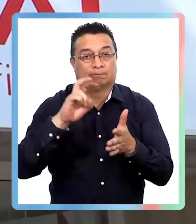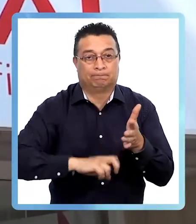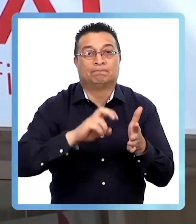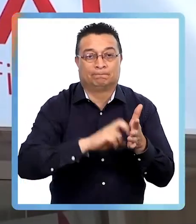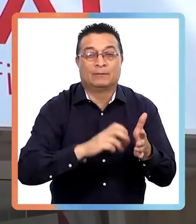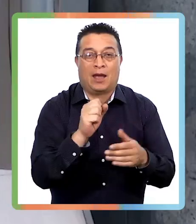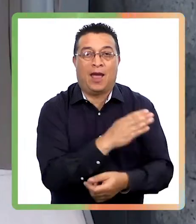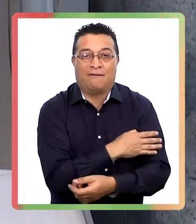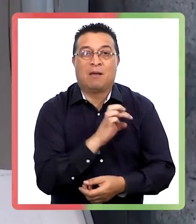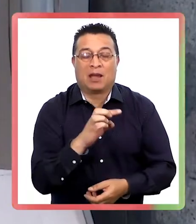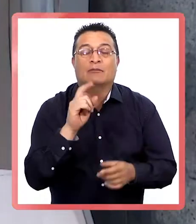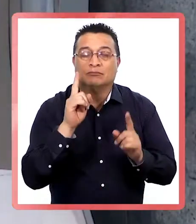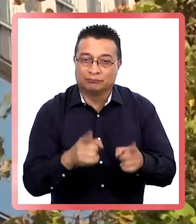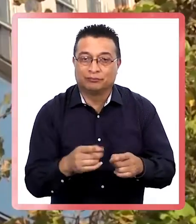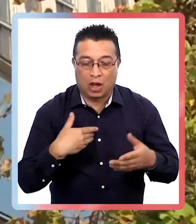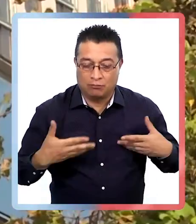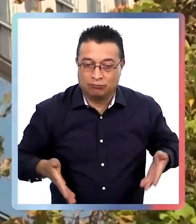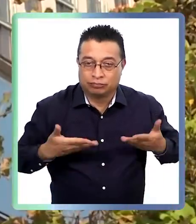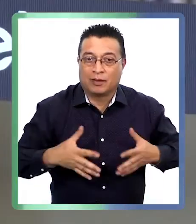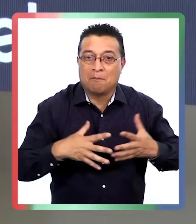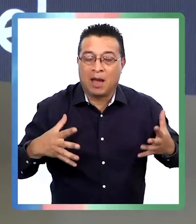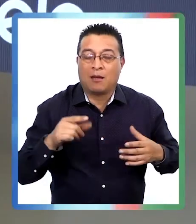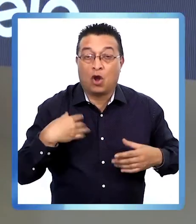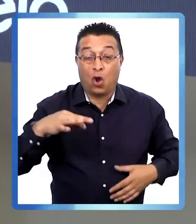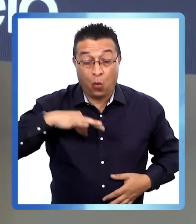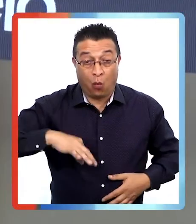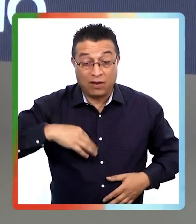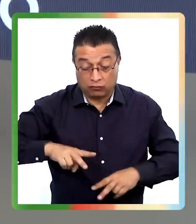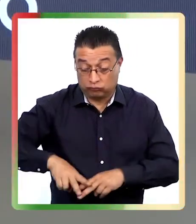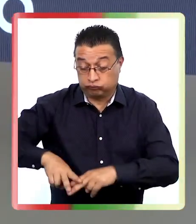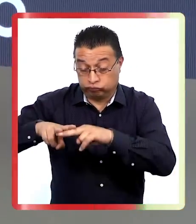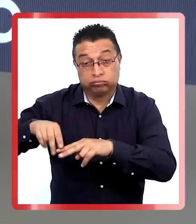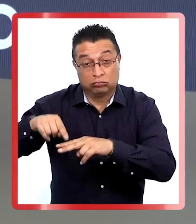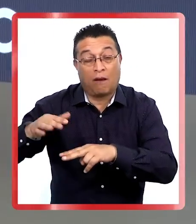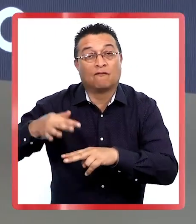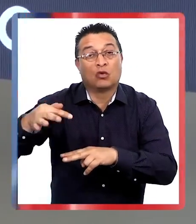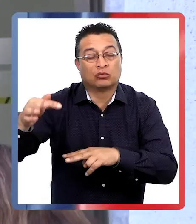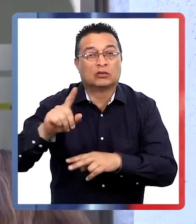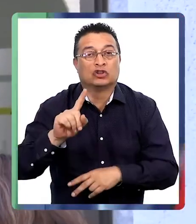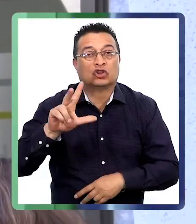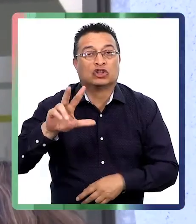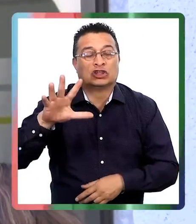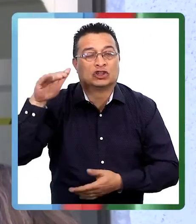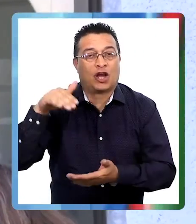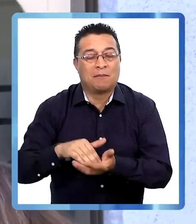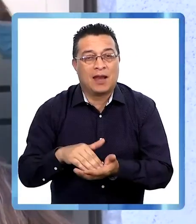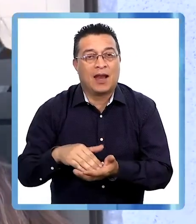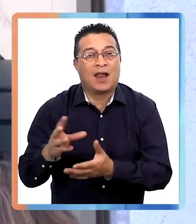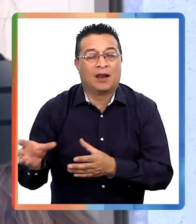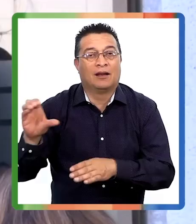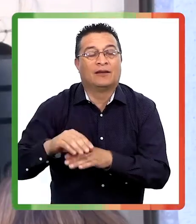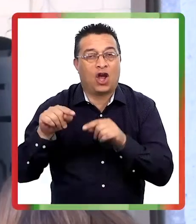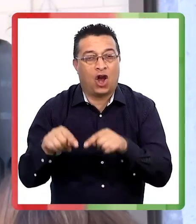cotizar, porque a lo que usted tenga de los fondos de su jubilación le va a sumar, ¿cierto?, a futuro estos 185.000, que